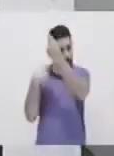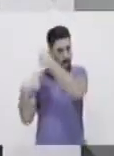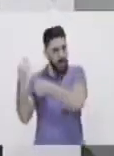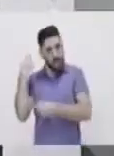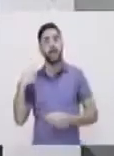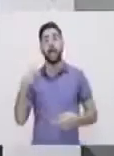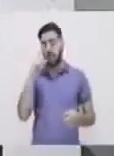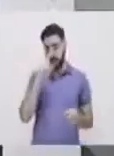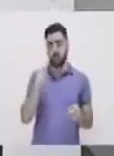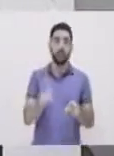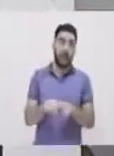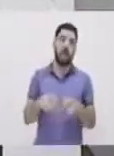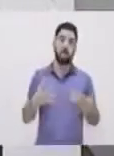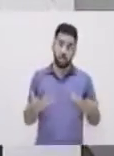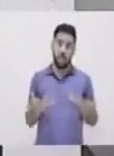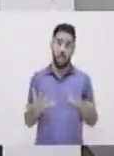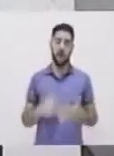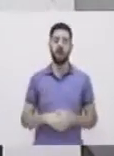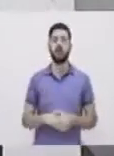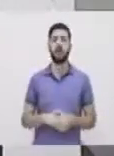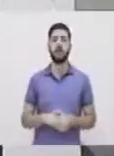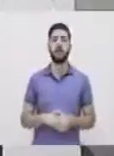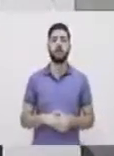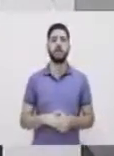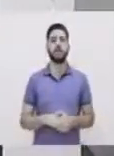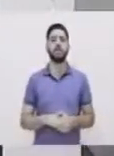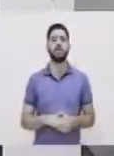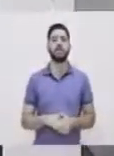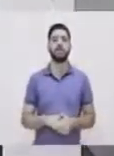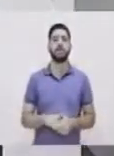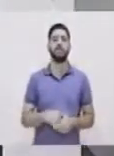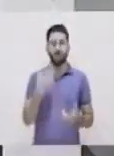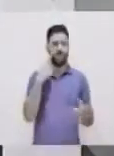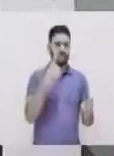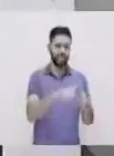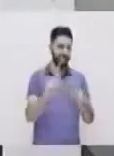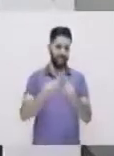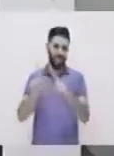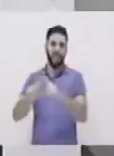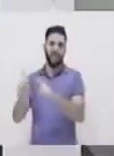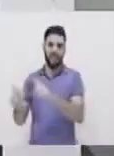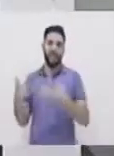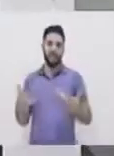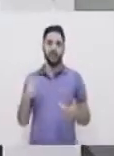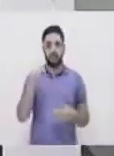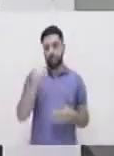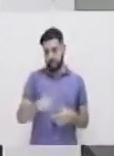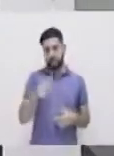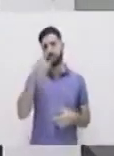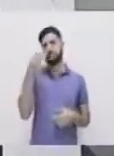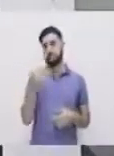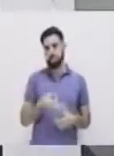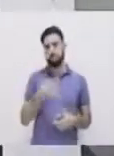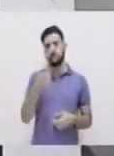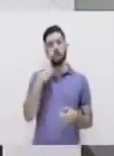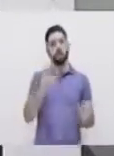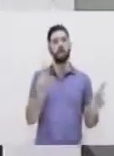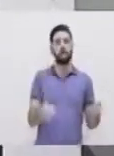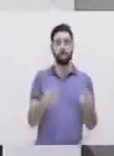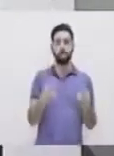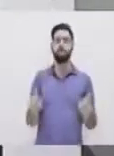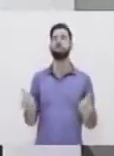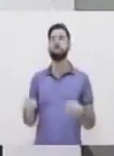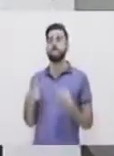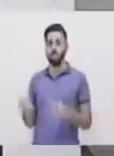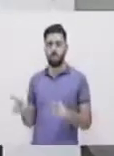peinamos, o de alguna manera qué tipo de zapato queremos usar, un ejemplo, ¿verdad? Entonces, sin duda